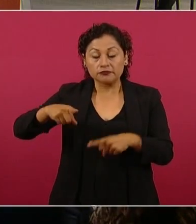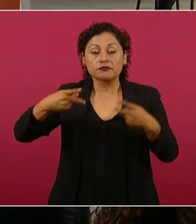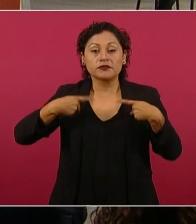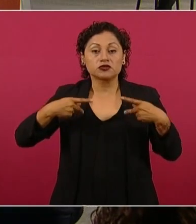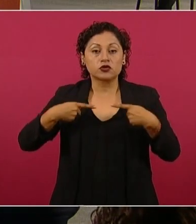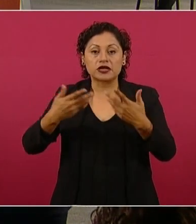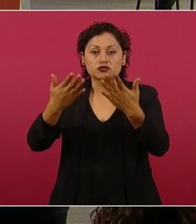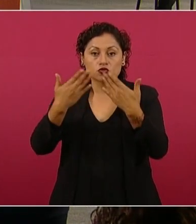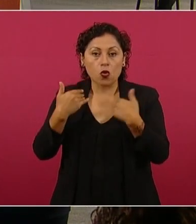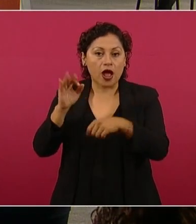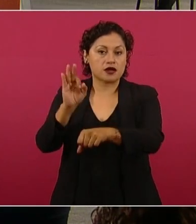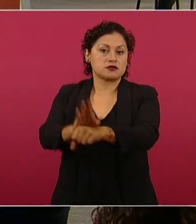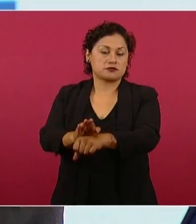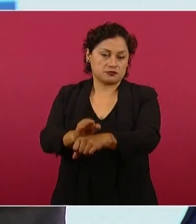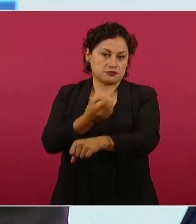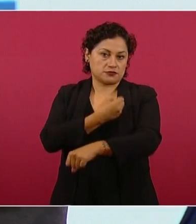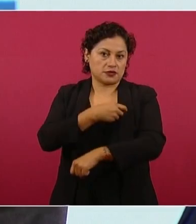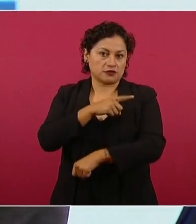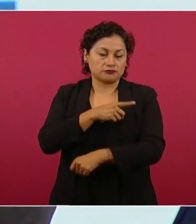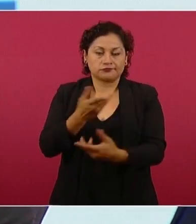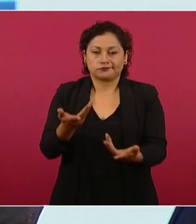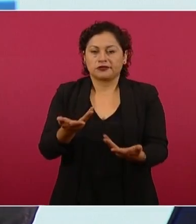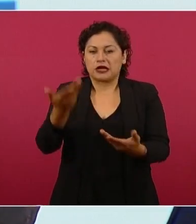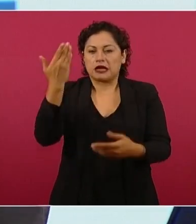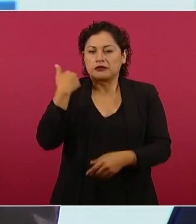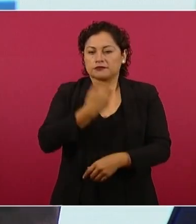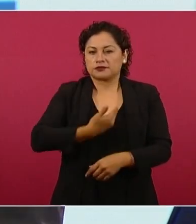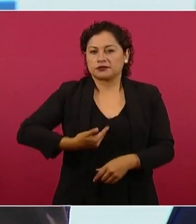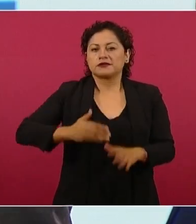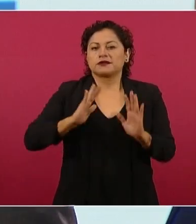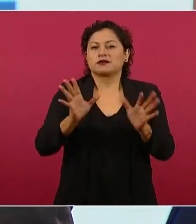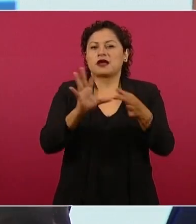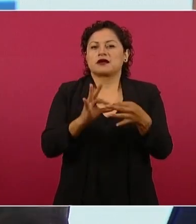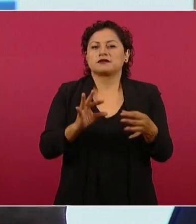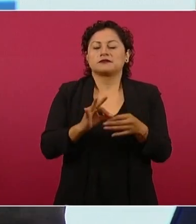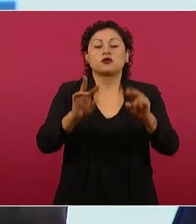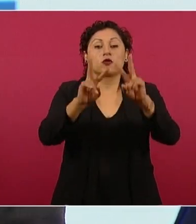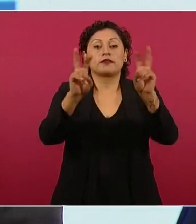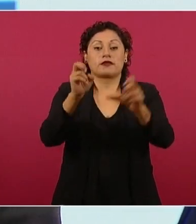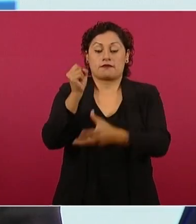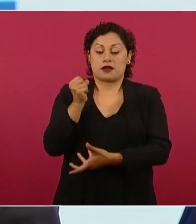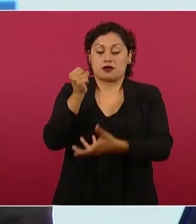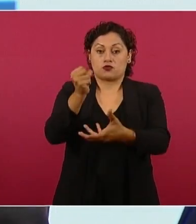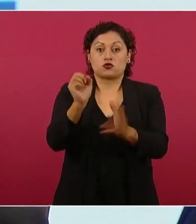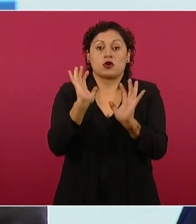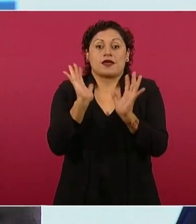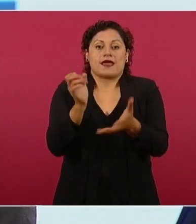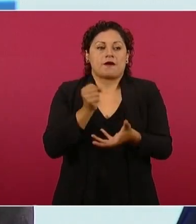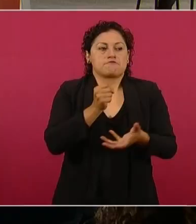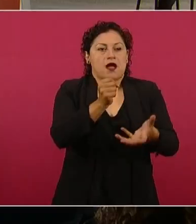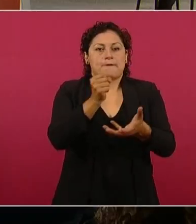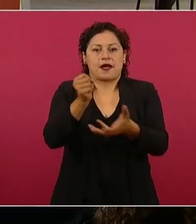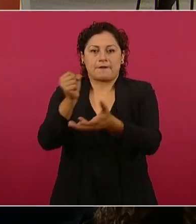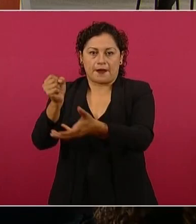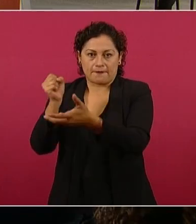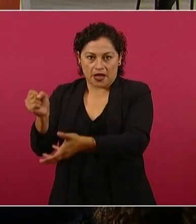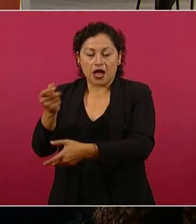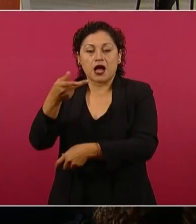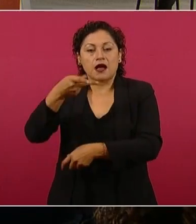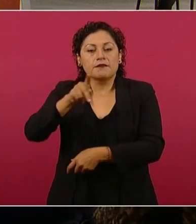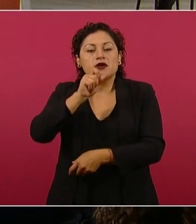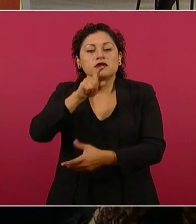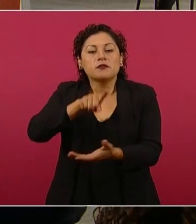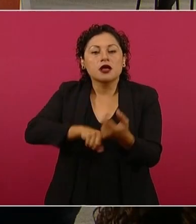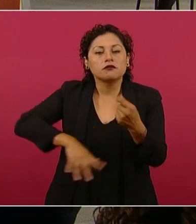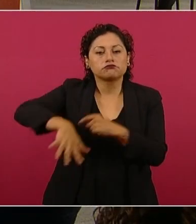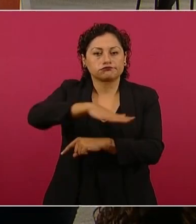social. Como lo ha dicho el presidente, es un tema de recursos que ya se han asignado, pero también y sobre todo es un tema de voluntad y de